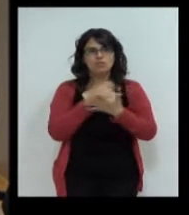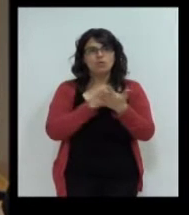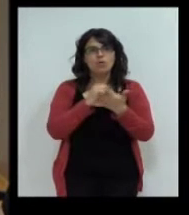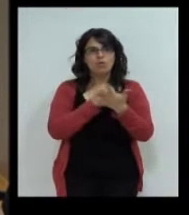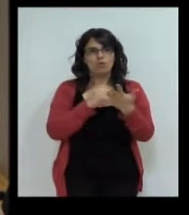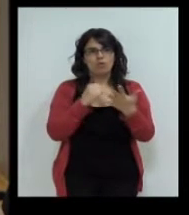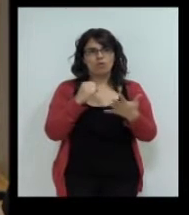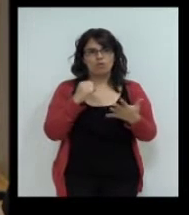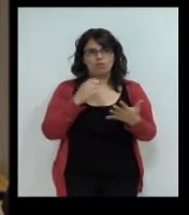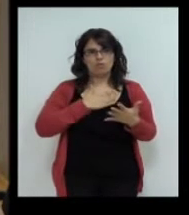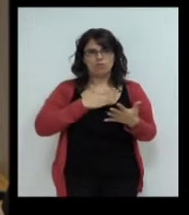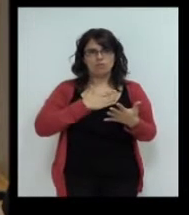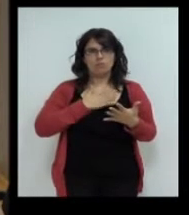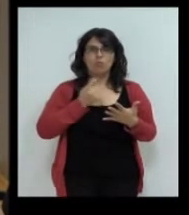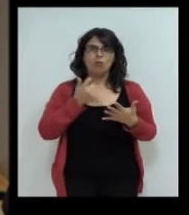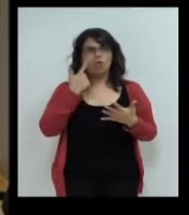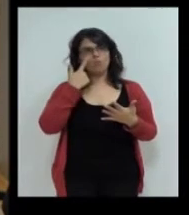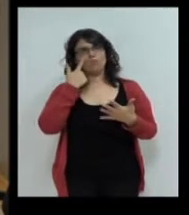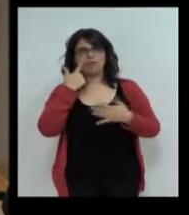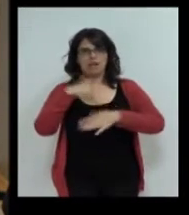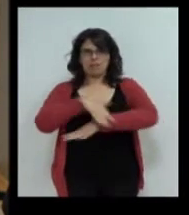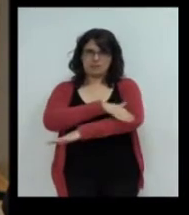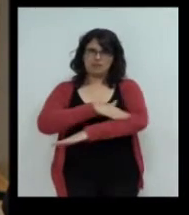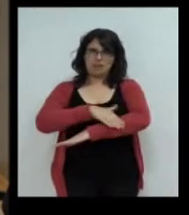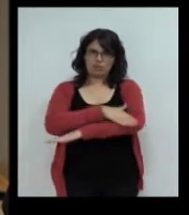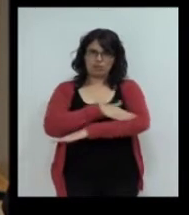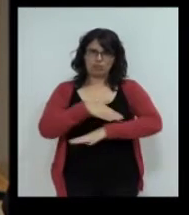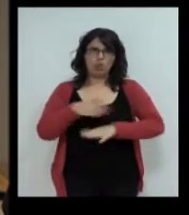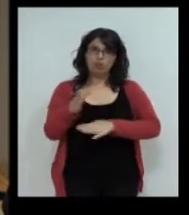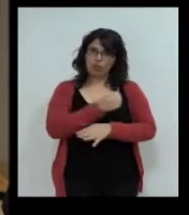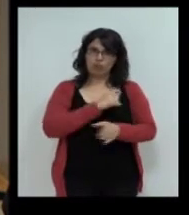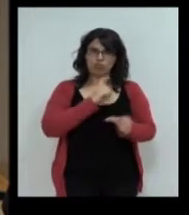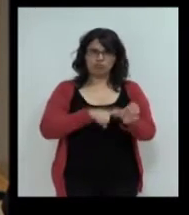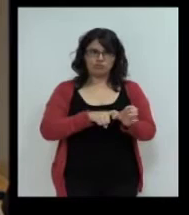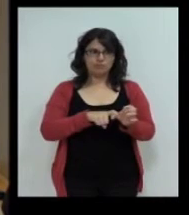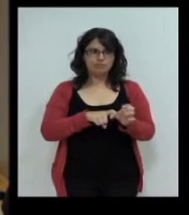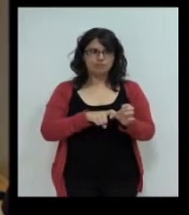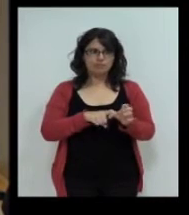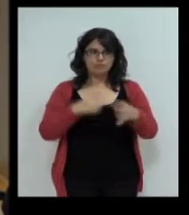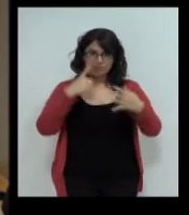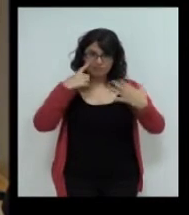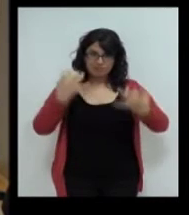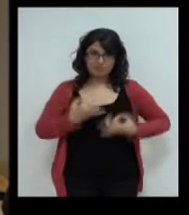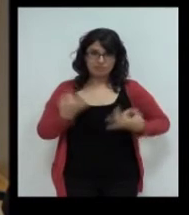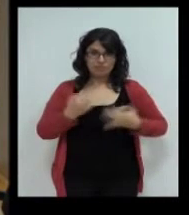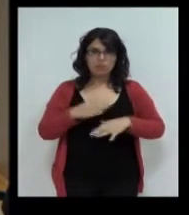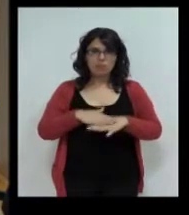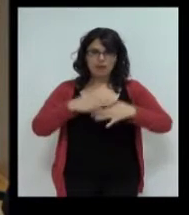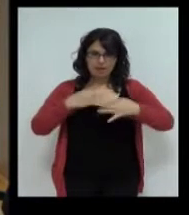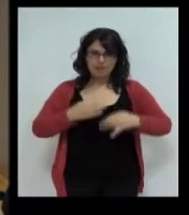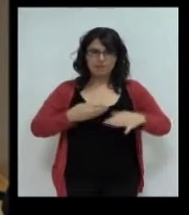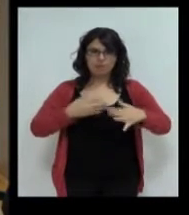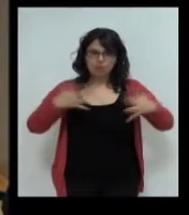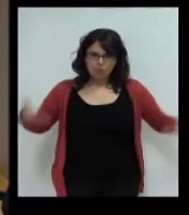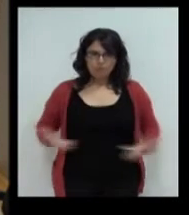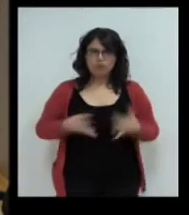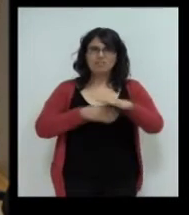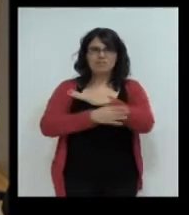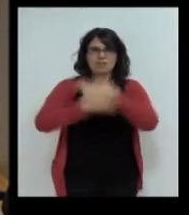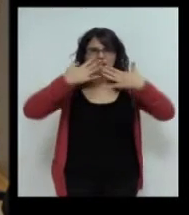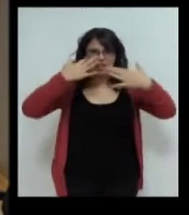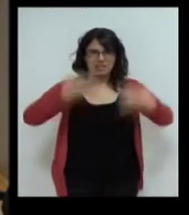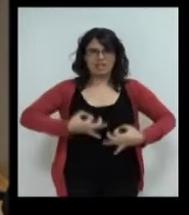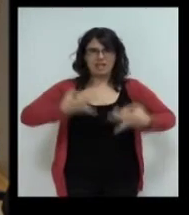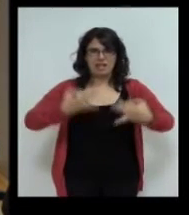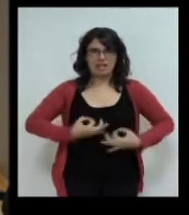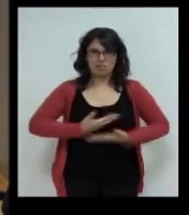administración, para que realmente hubiera un fomento y una accesibilidad real para el